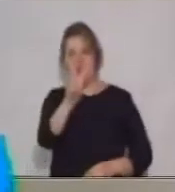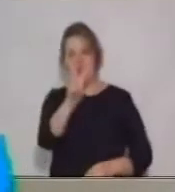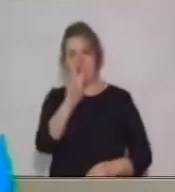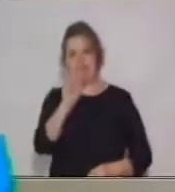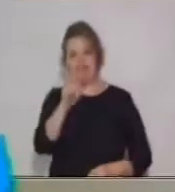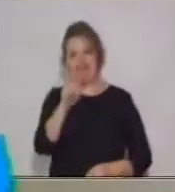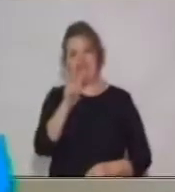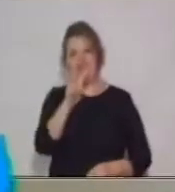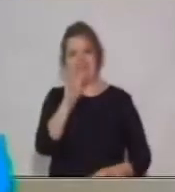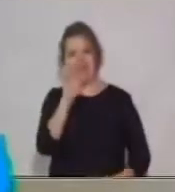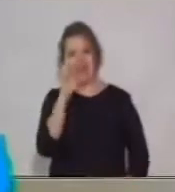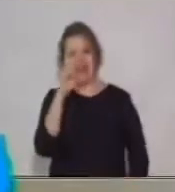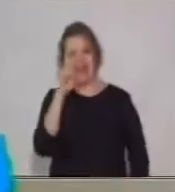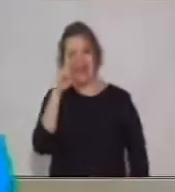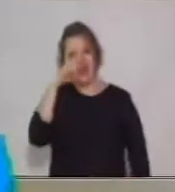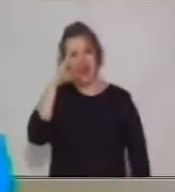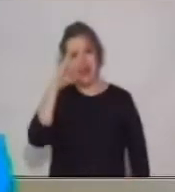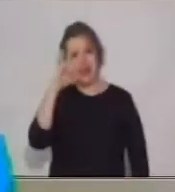menos 1,5.